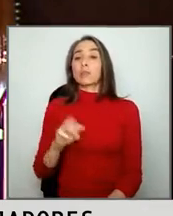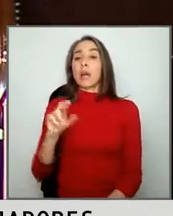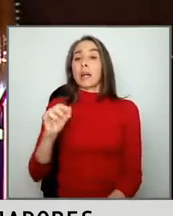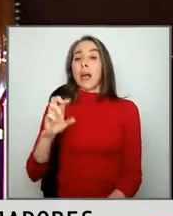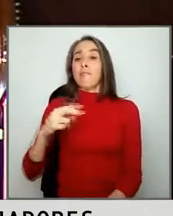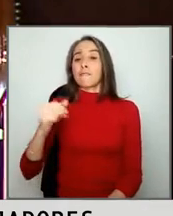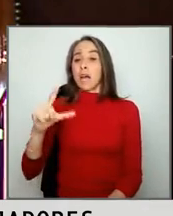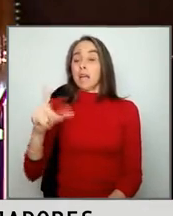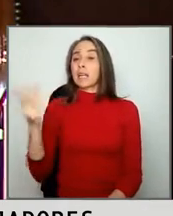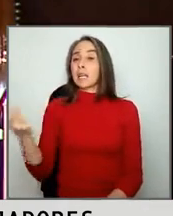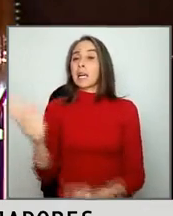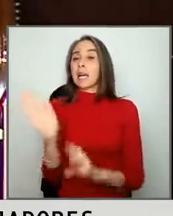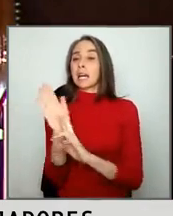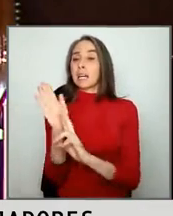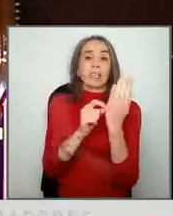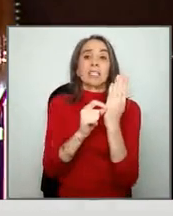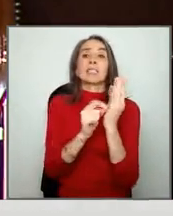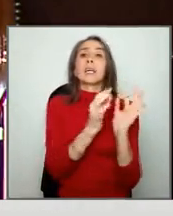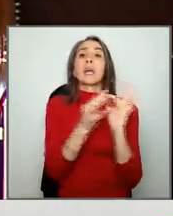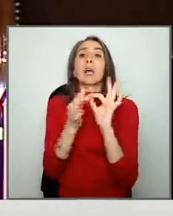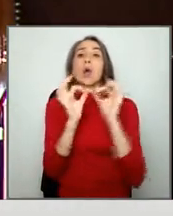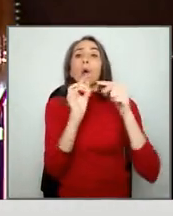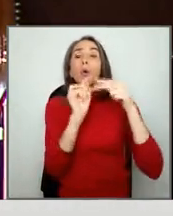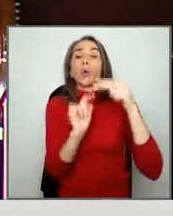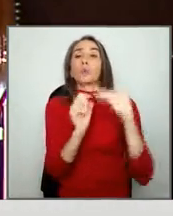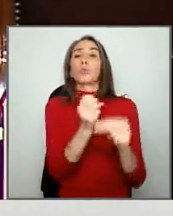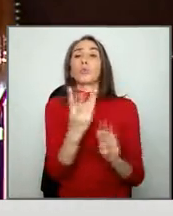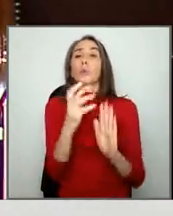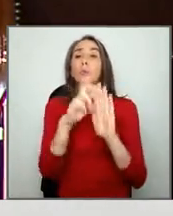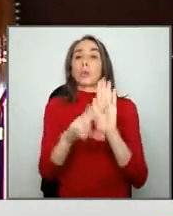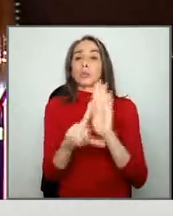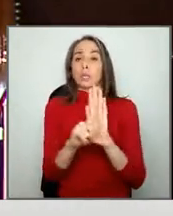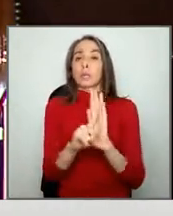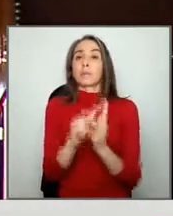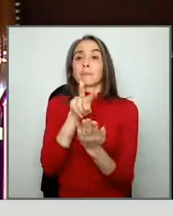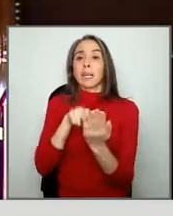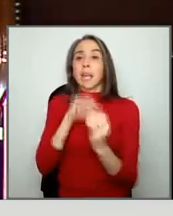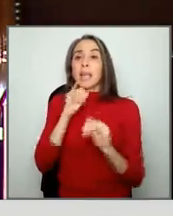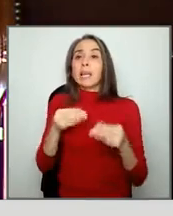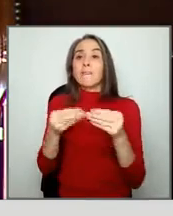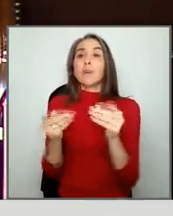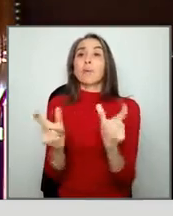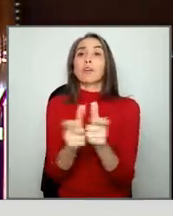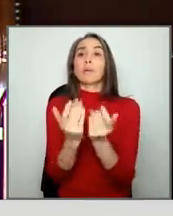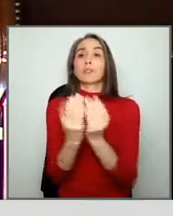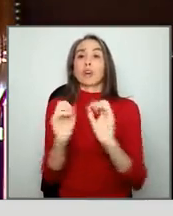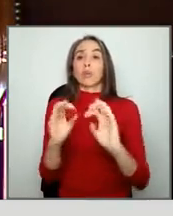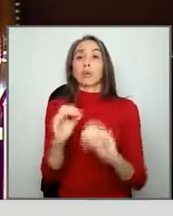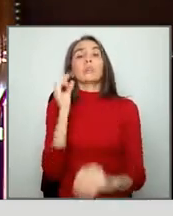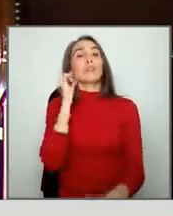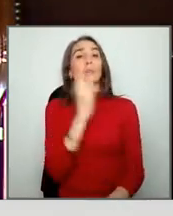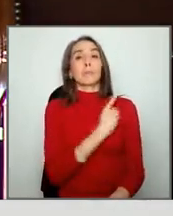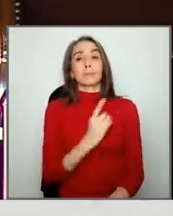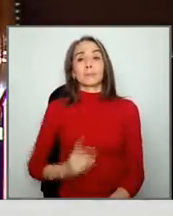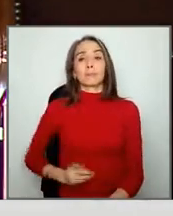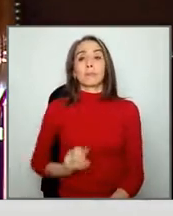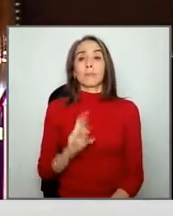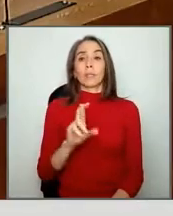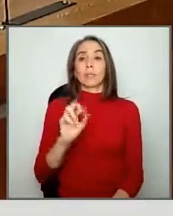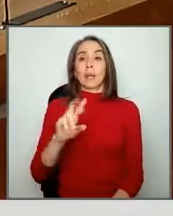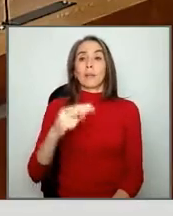la palabra al diputado rinde el informe de la comisión de Educación la diputada Marcia Rafael